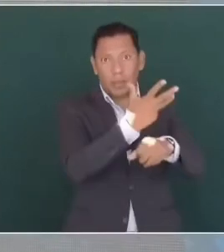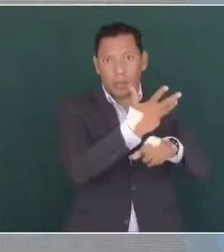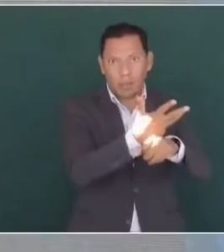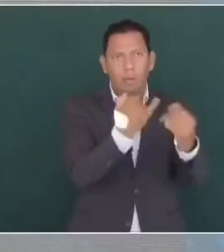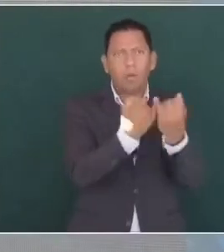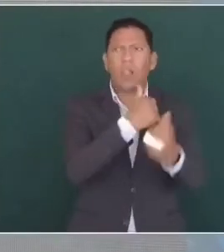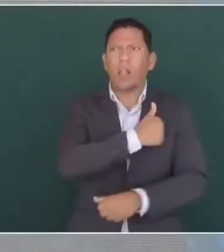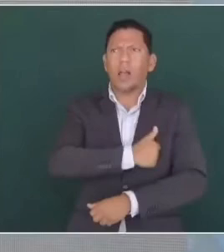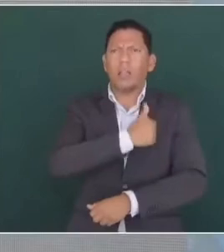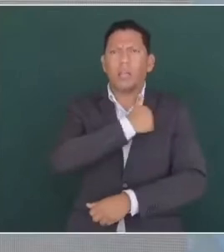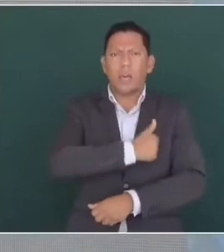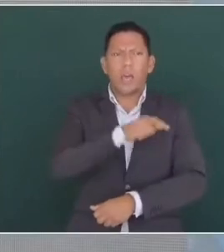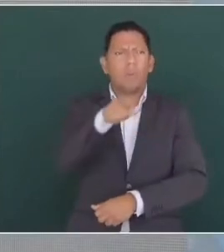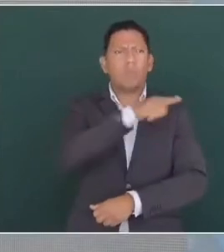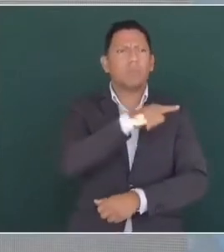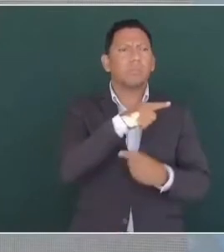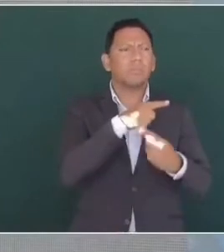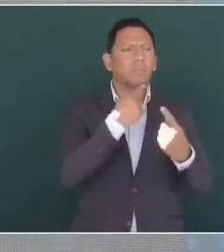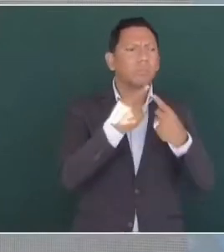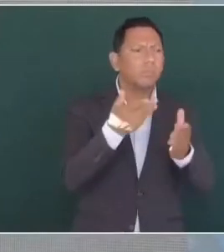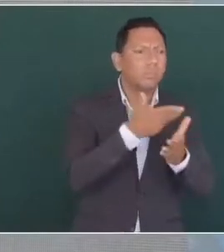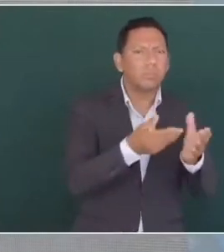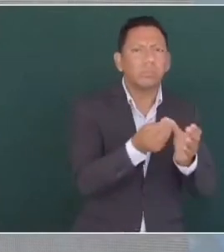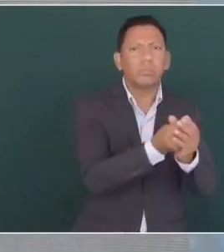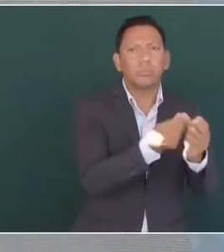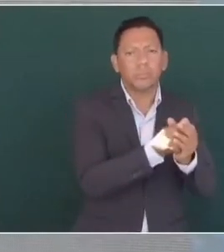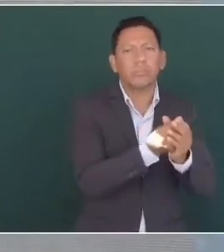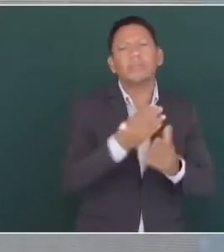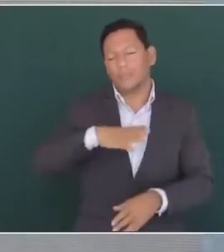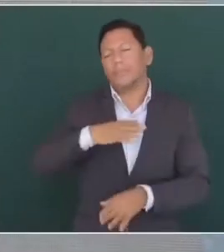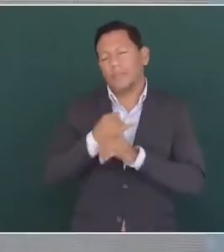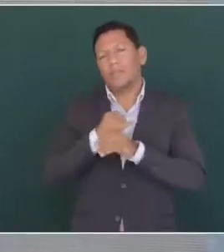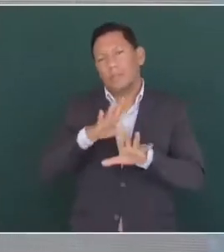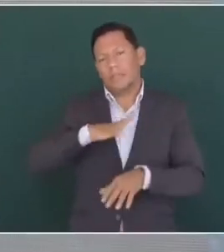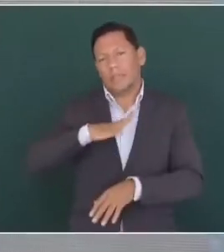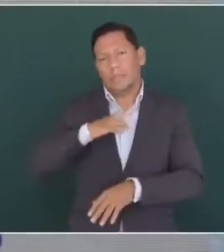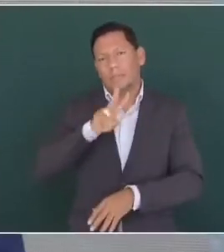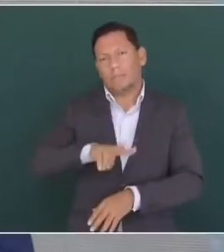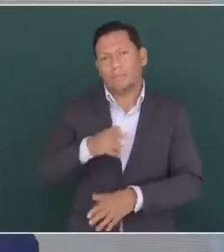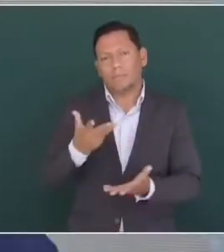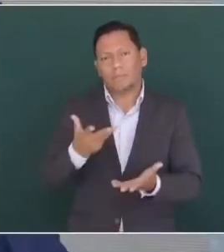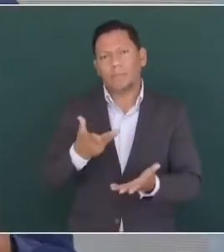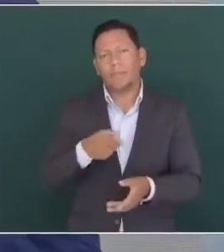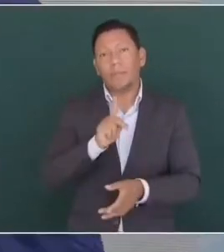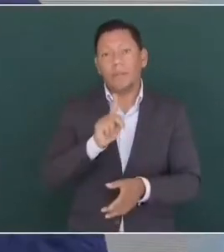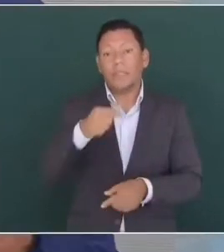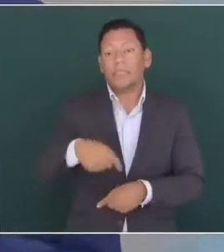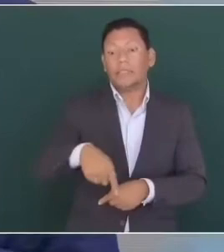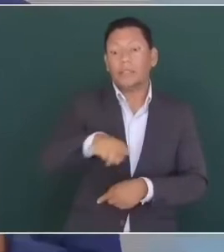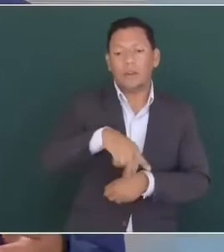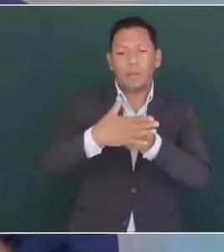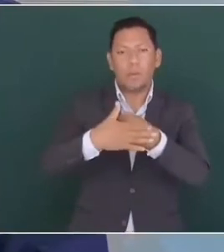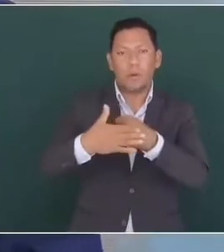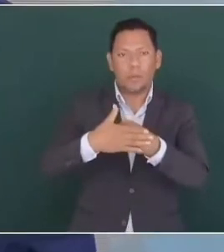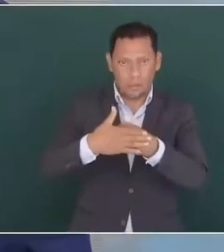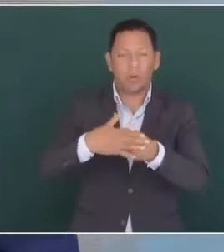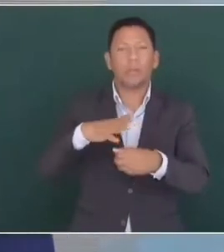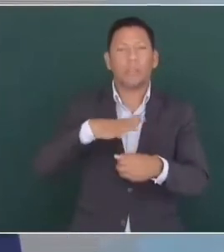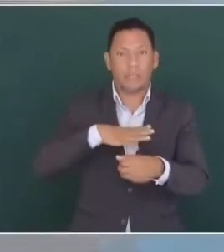en Canadá. Tenemos esa información. Y como hay elecciones,